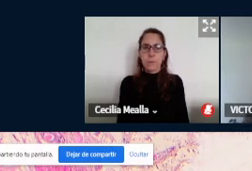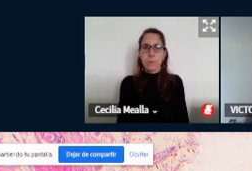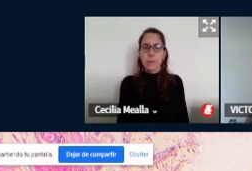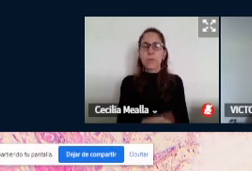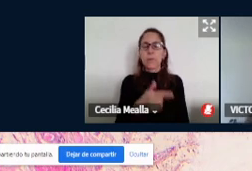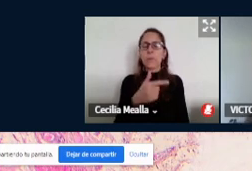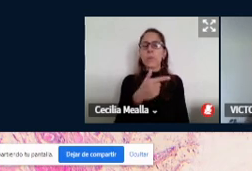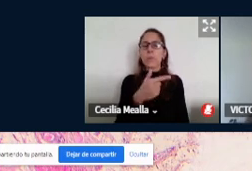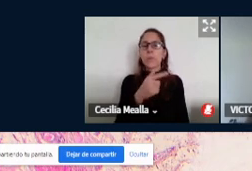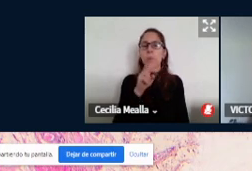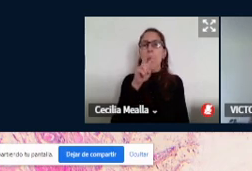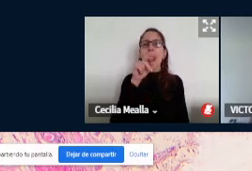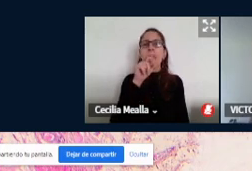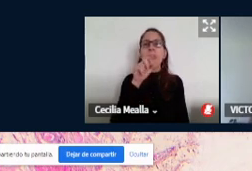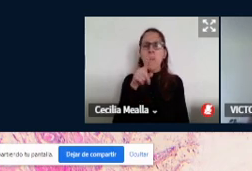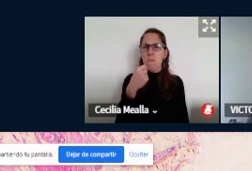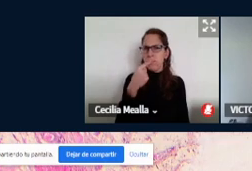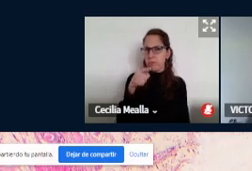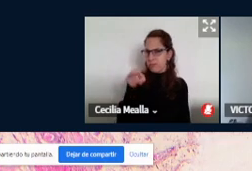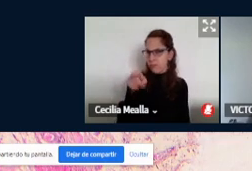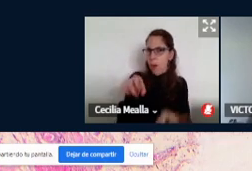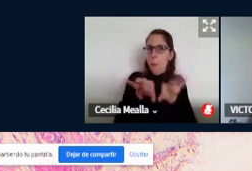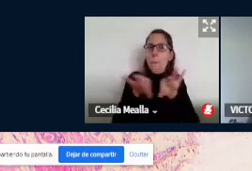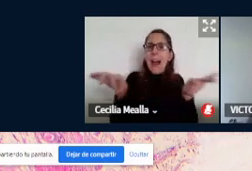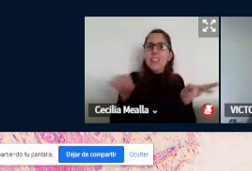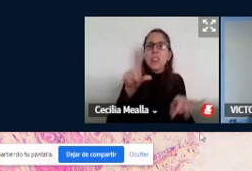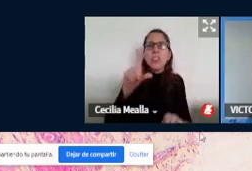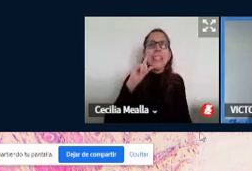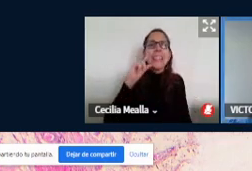Dice Sofía, Valentina pregunta si es un vaso linfático.